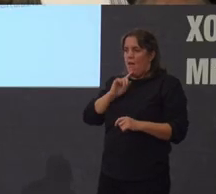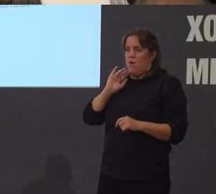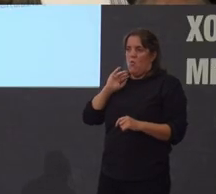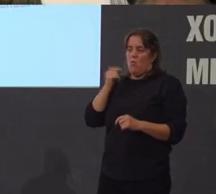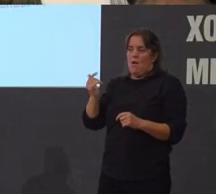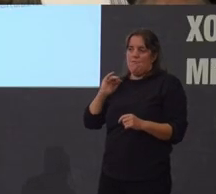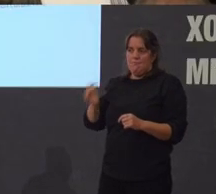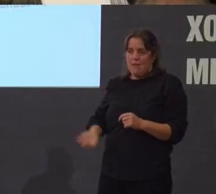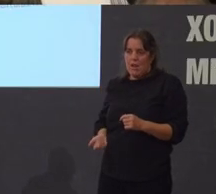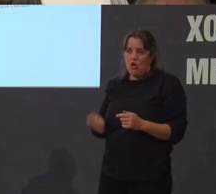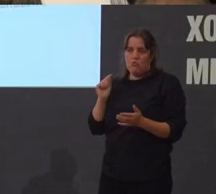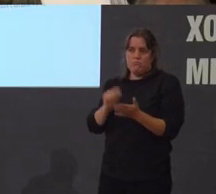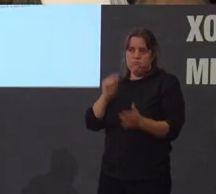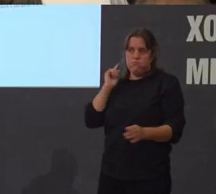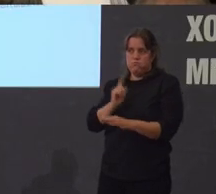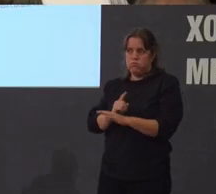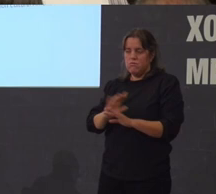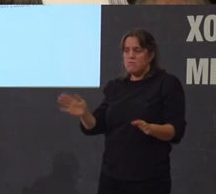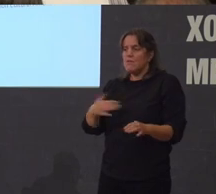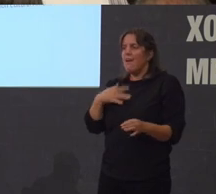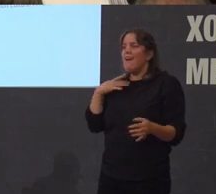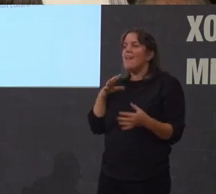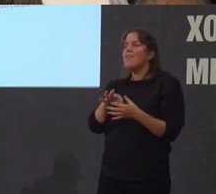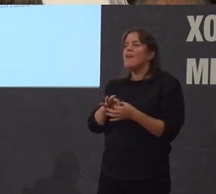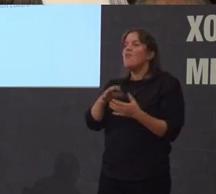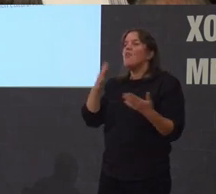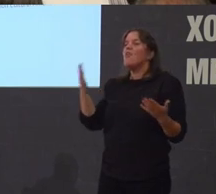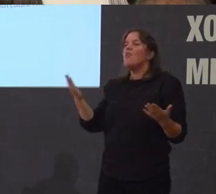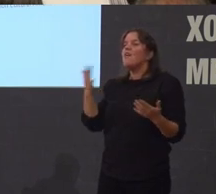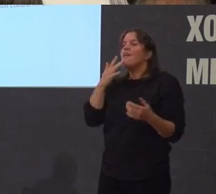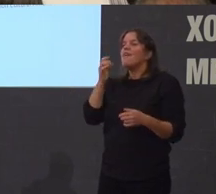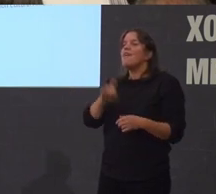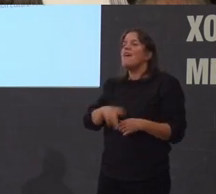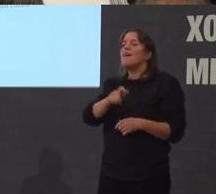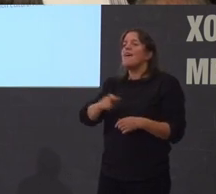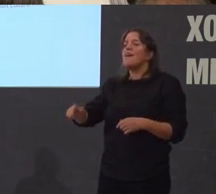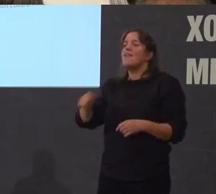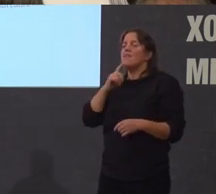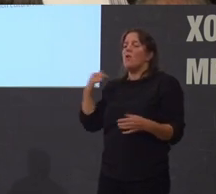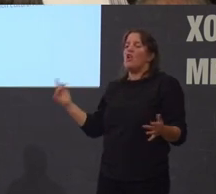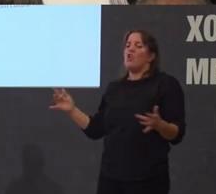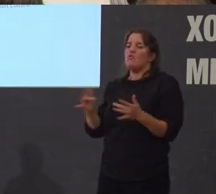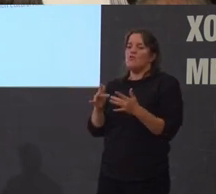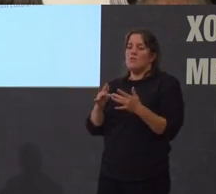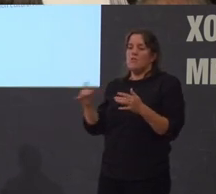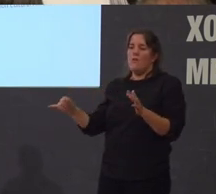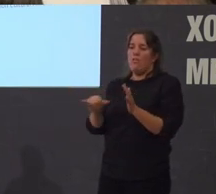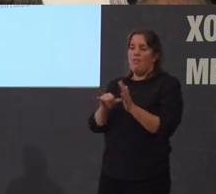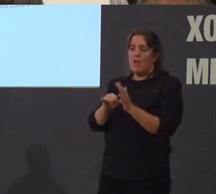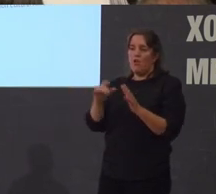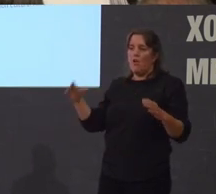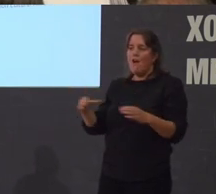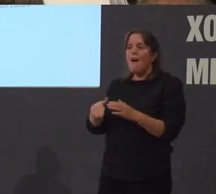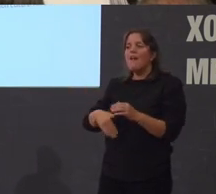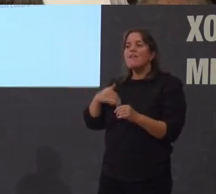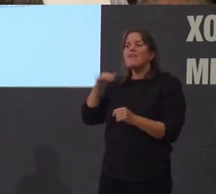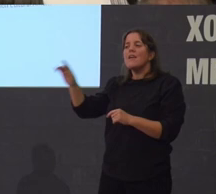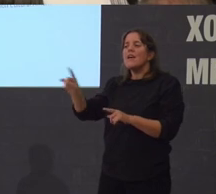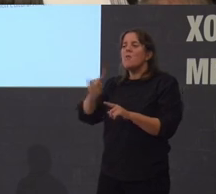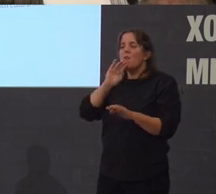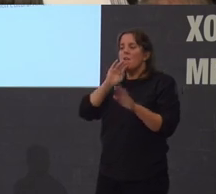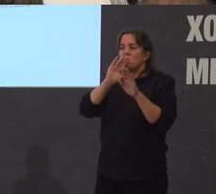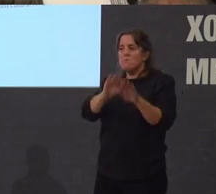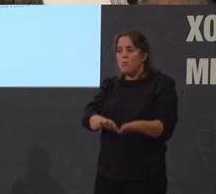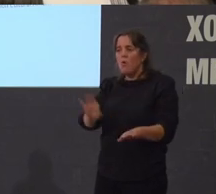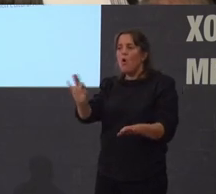poco tiempo que está ligado a la gente muy bien relacionada corrección a sectores adeptos oa sectores que